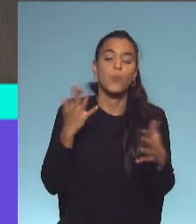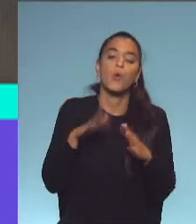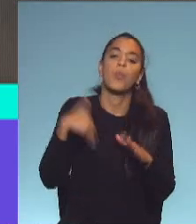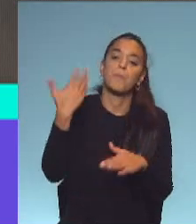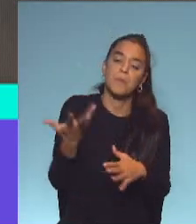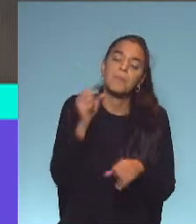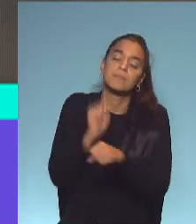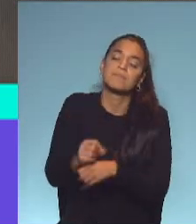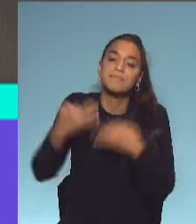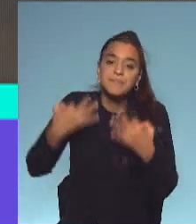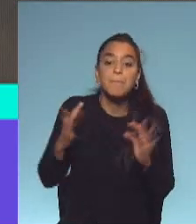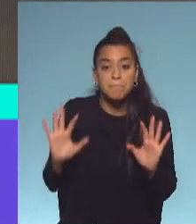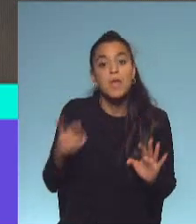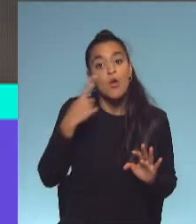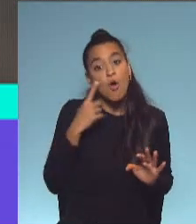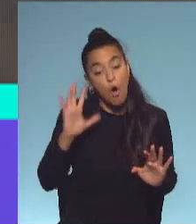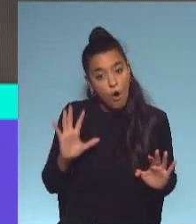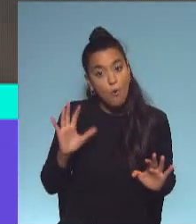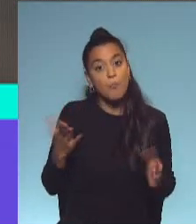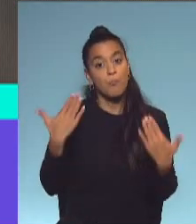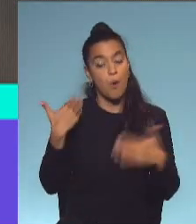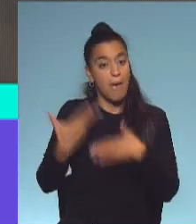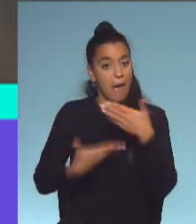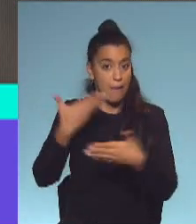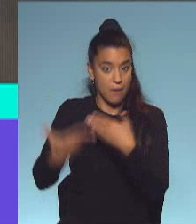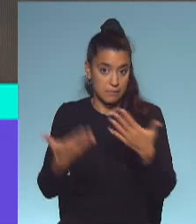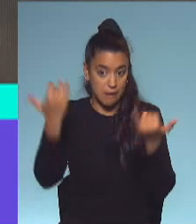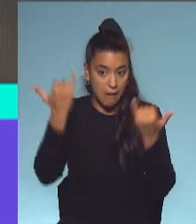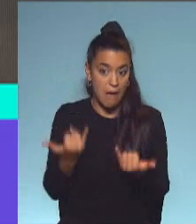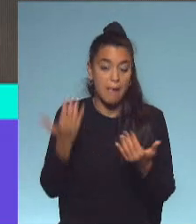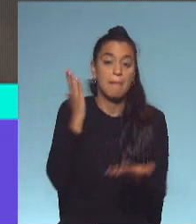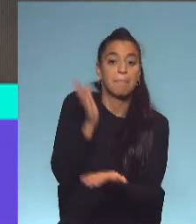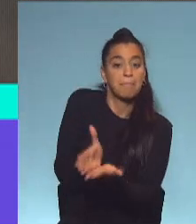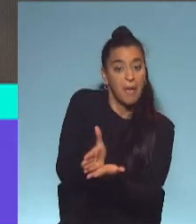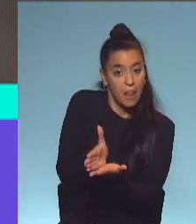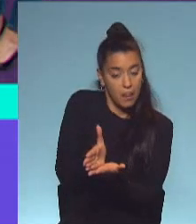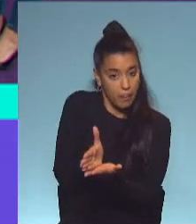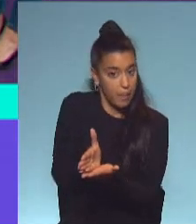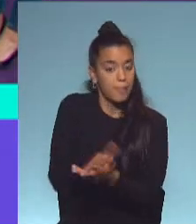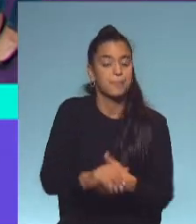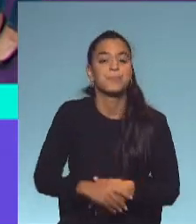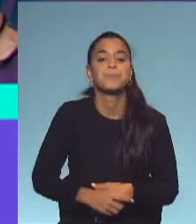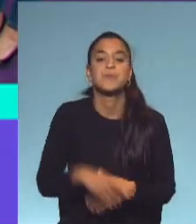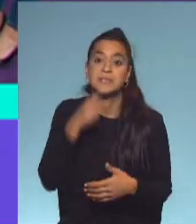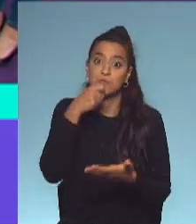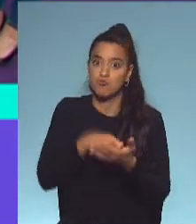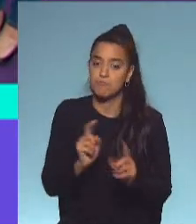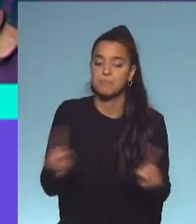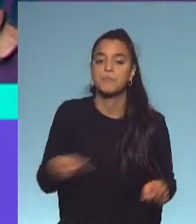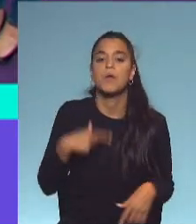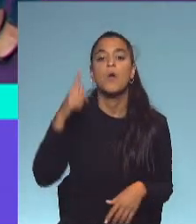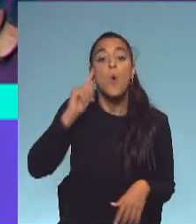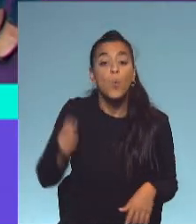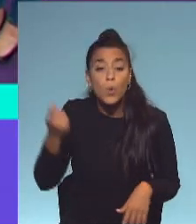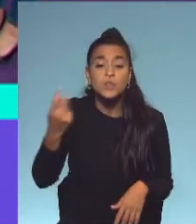para que eso se aplique, pero digo, puede avanzarse con distintas penas para quienes lo evadan. Judicializaciones,